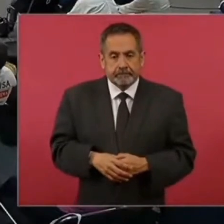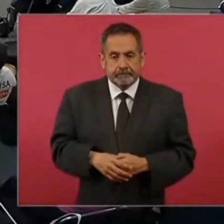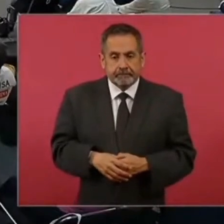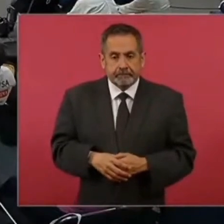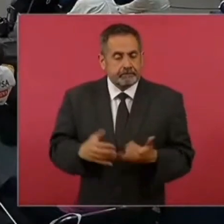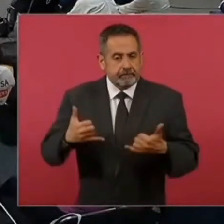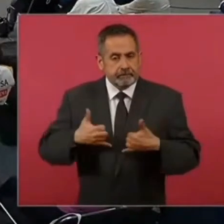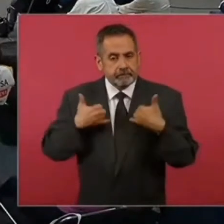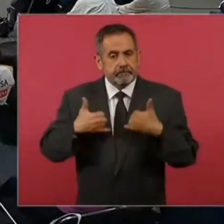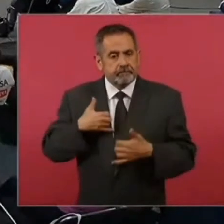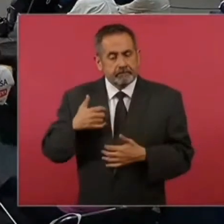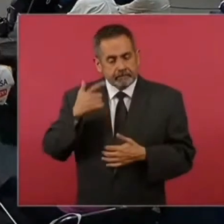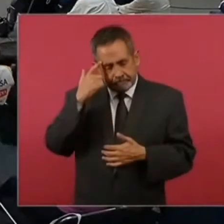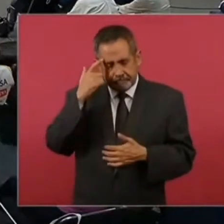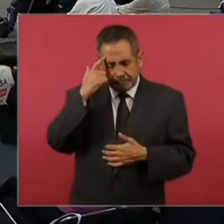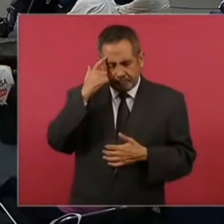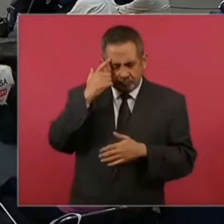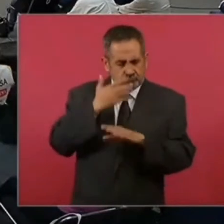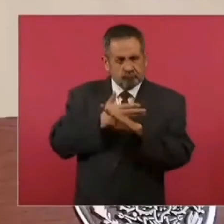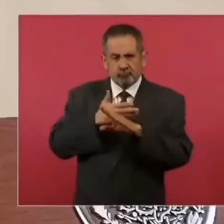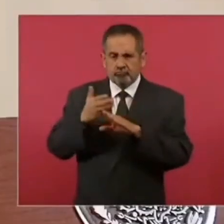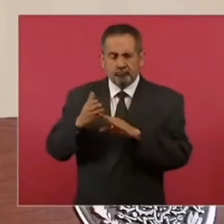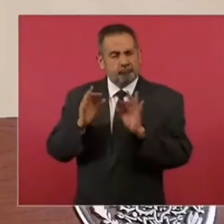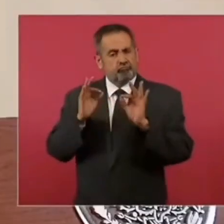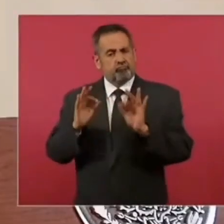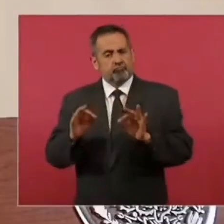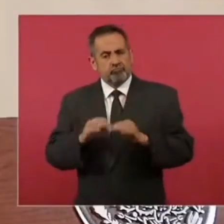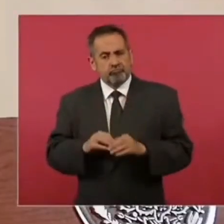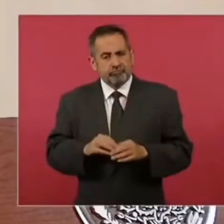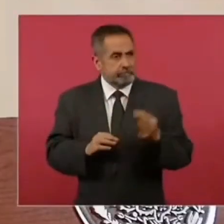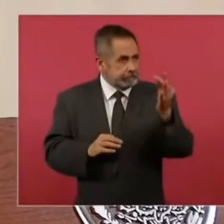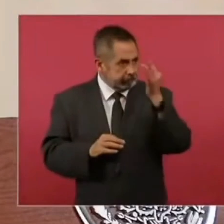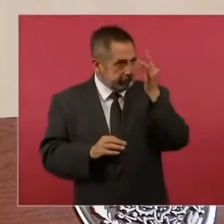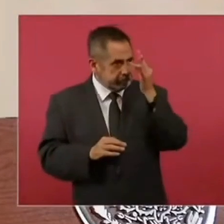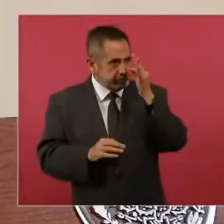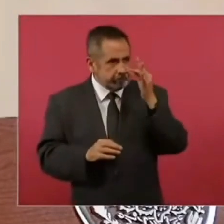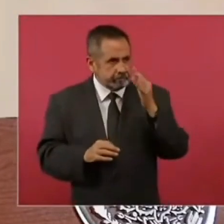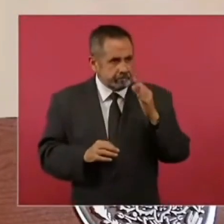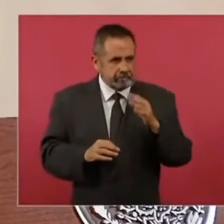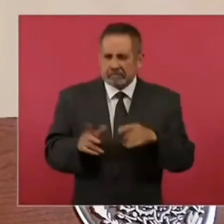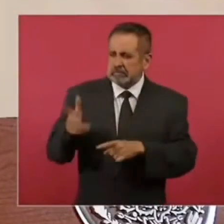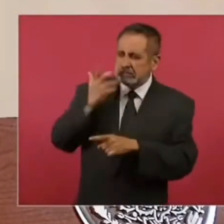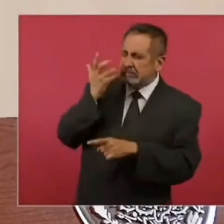una mente en blanco, no están prejuzgados.